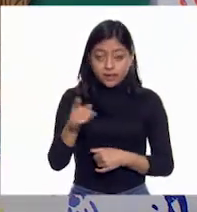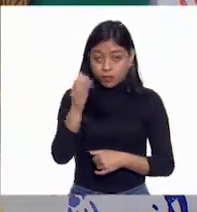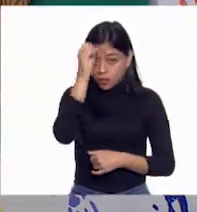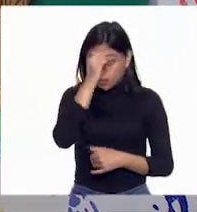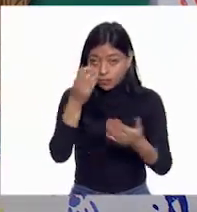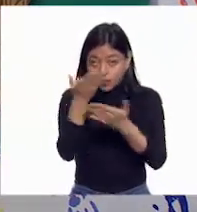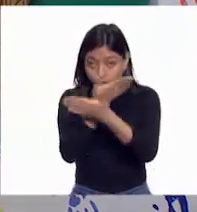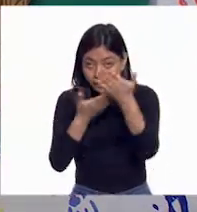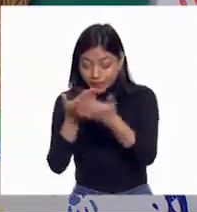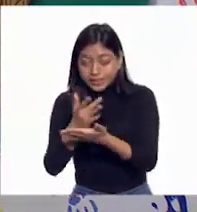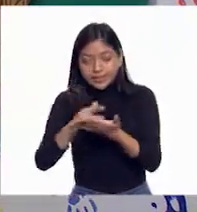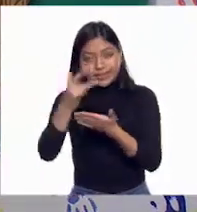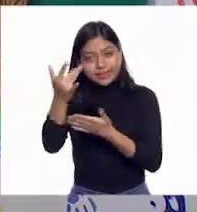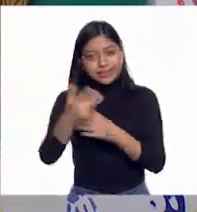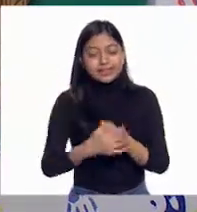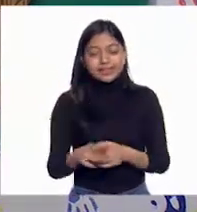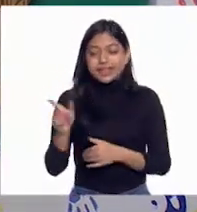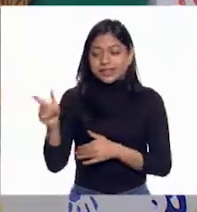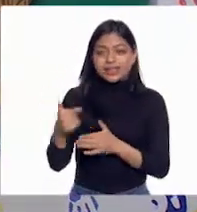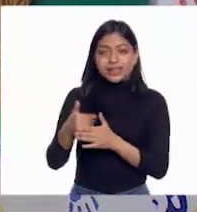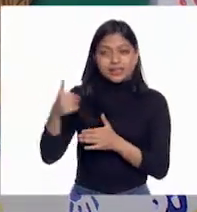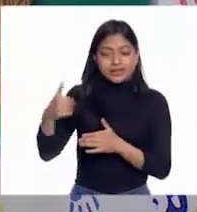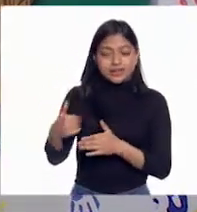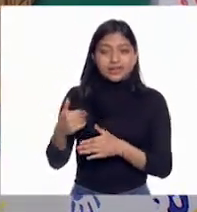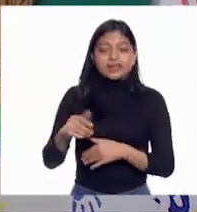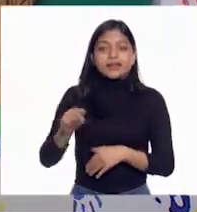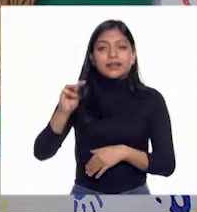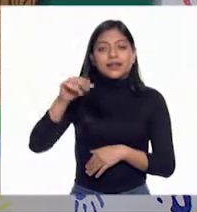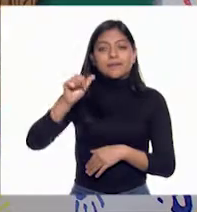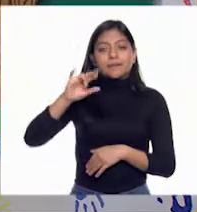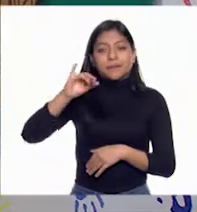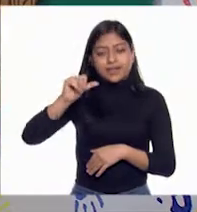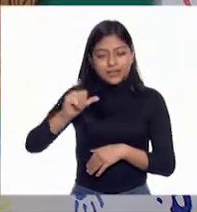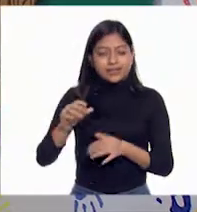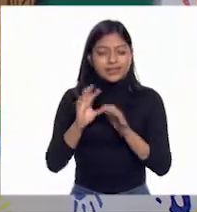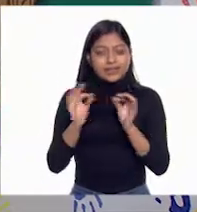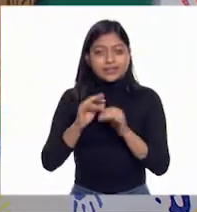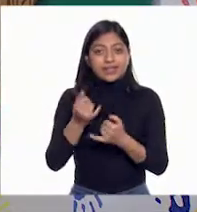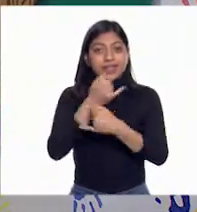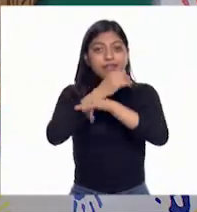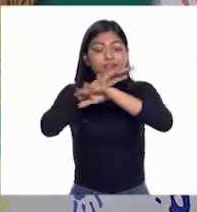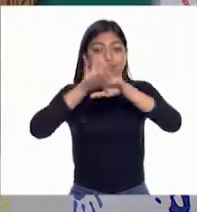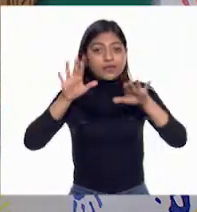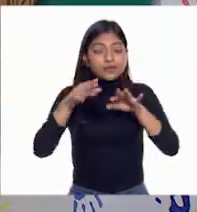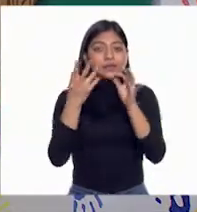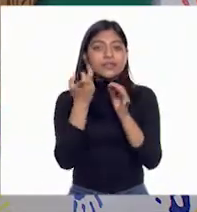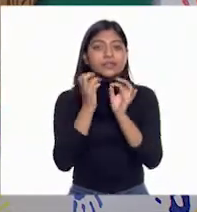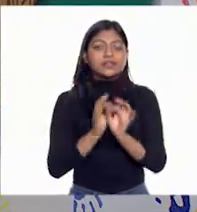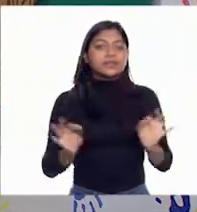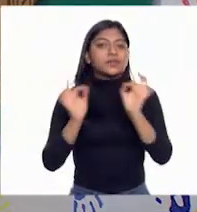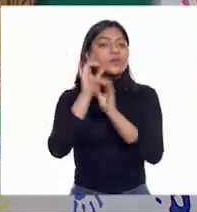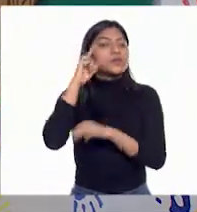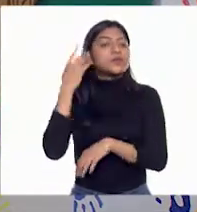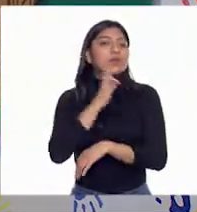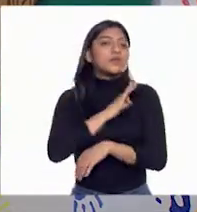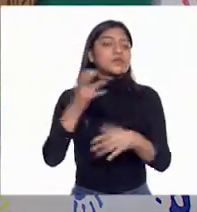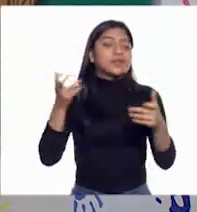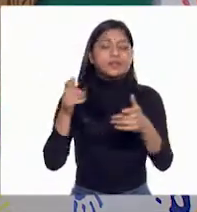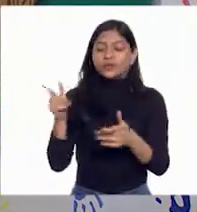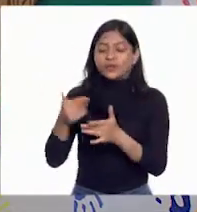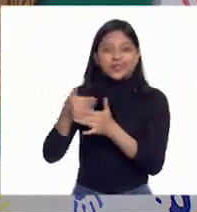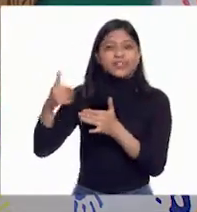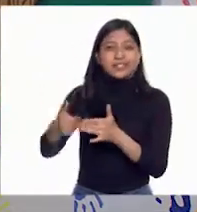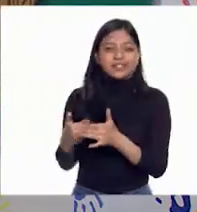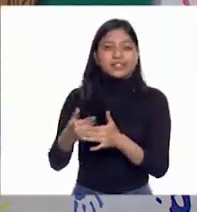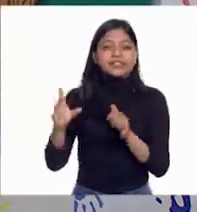compartirla. Tal como dice aquí Mariana, la información es poder. Y tú ya la